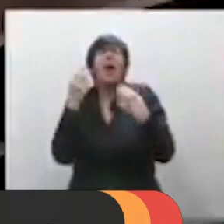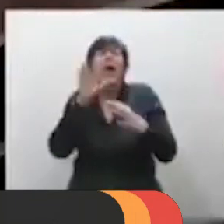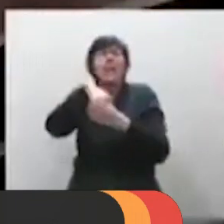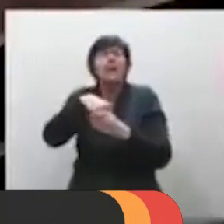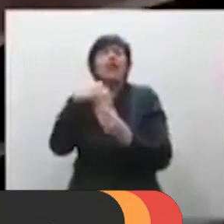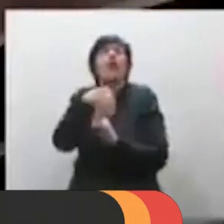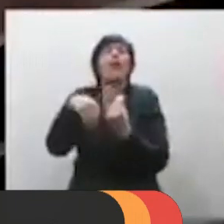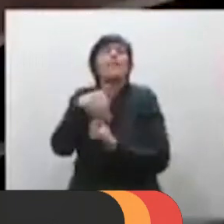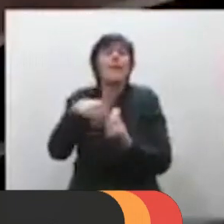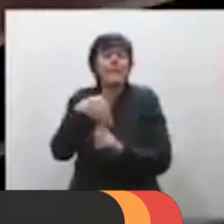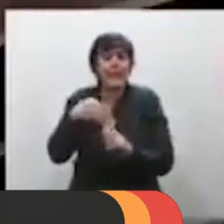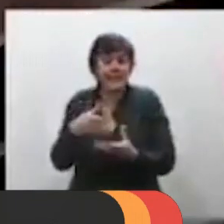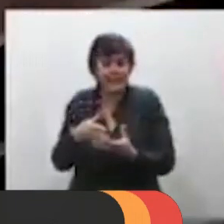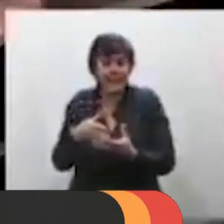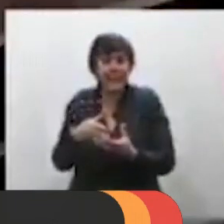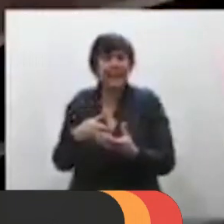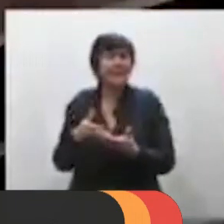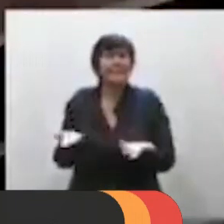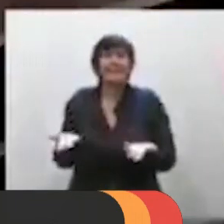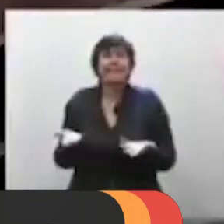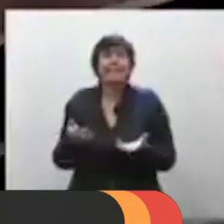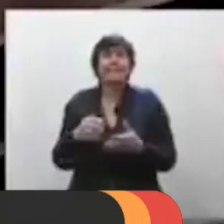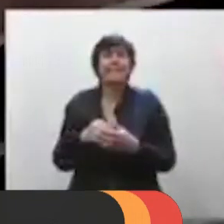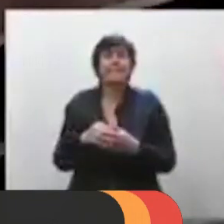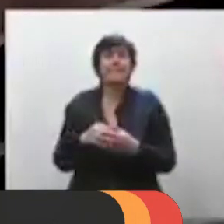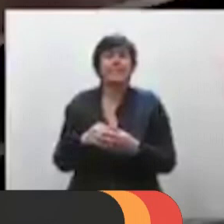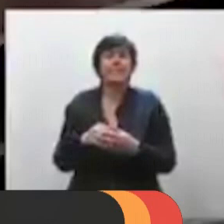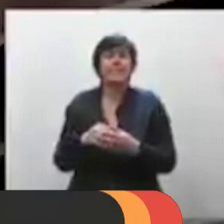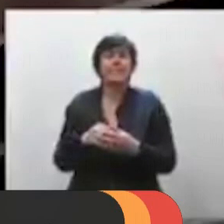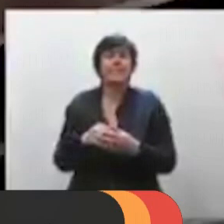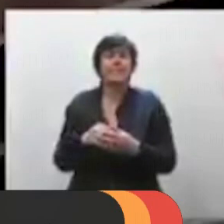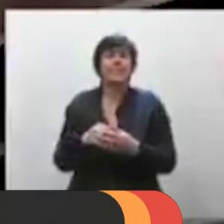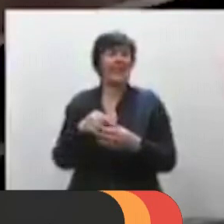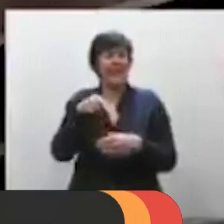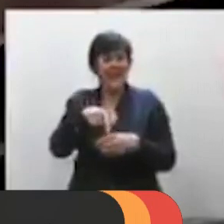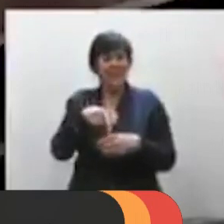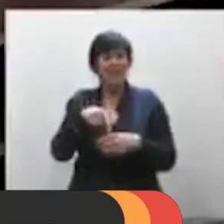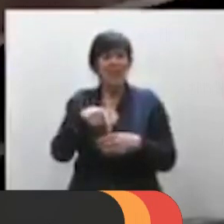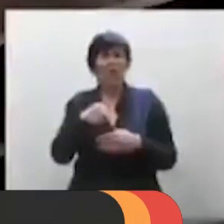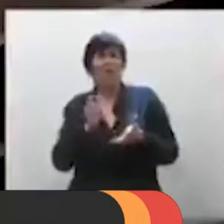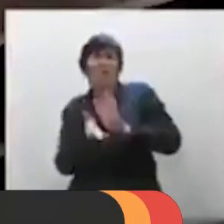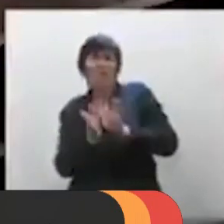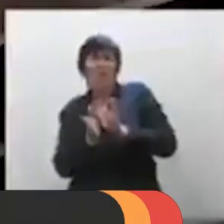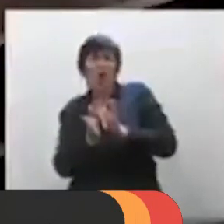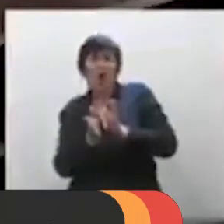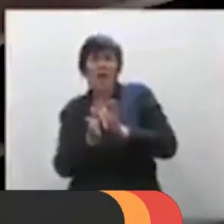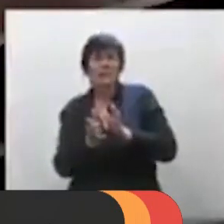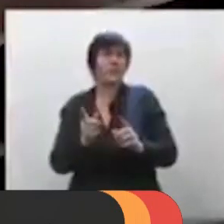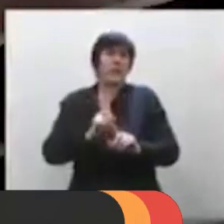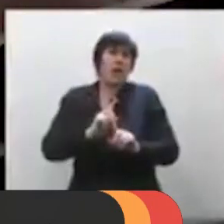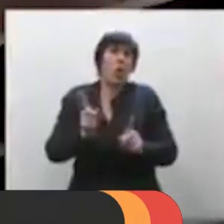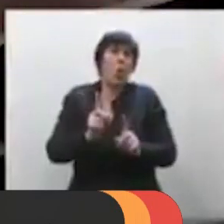intrafamiliar, donde no se puede hablar de violencia, pero tampoco se puede hablar de